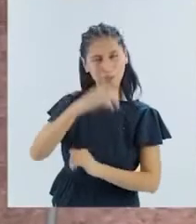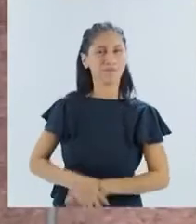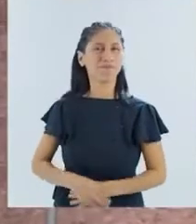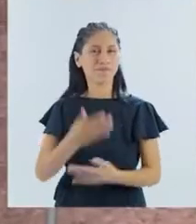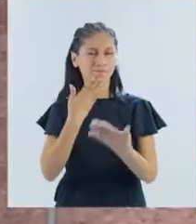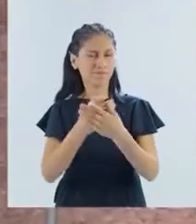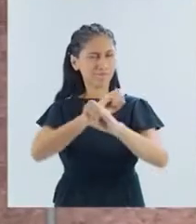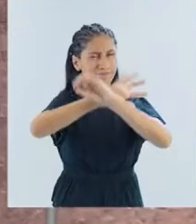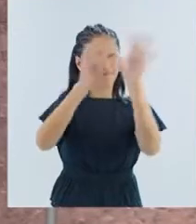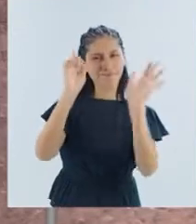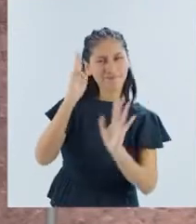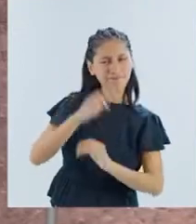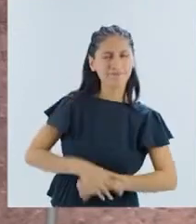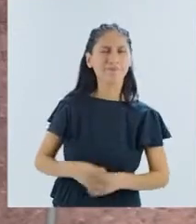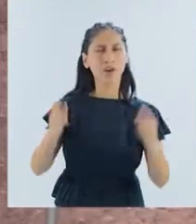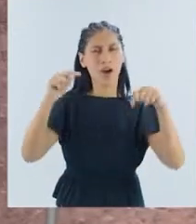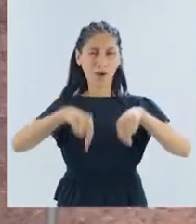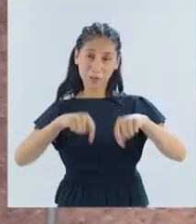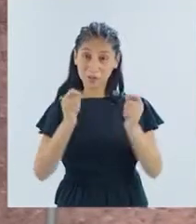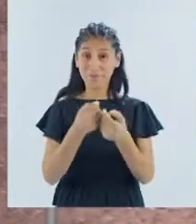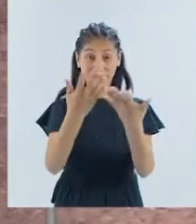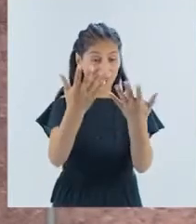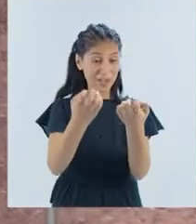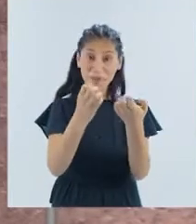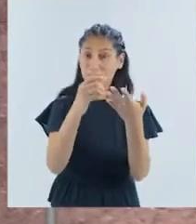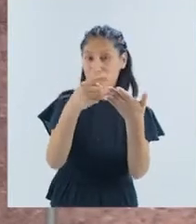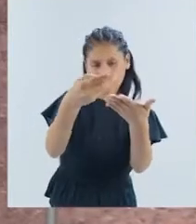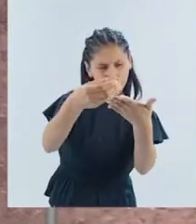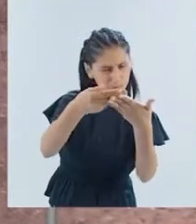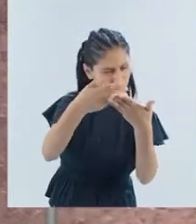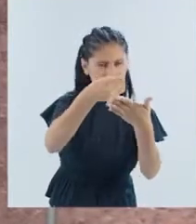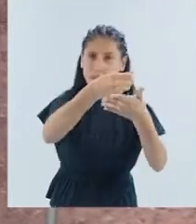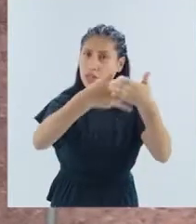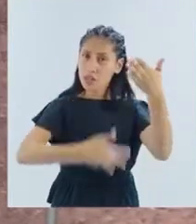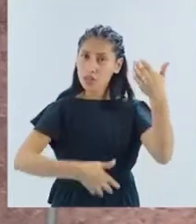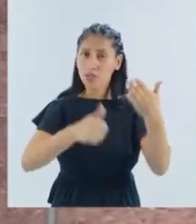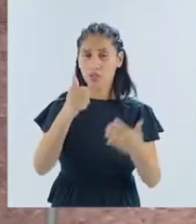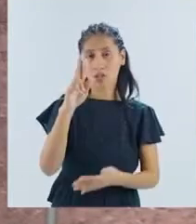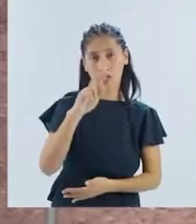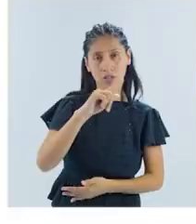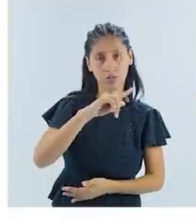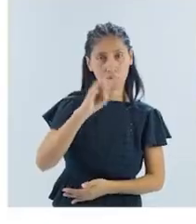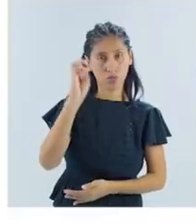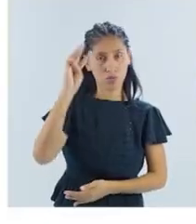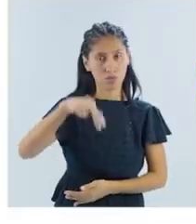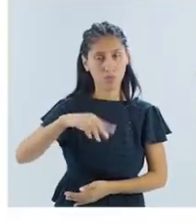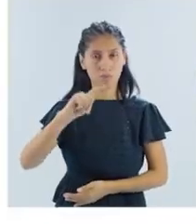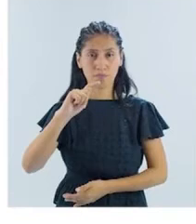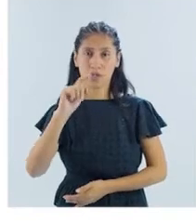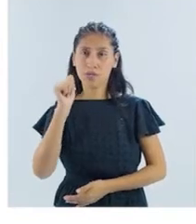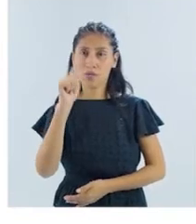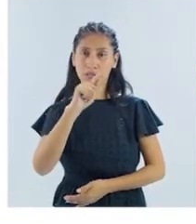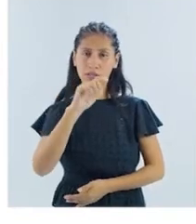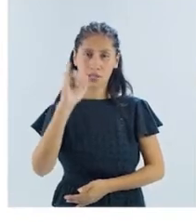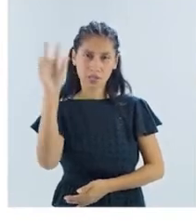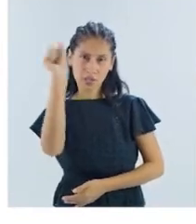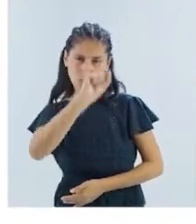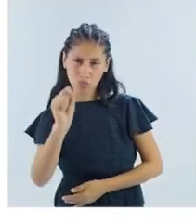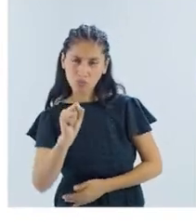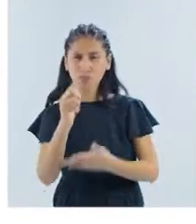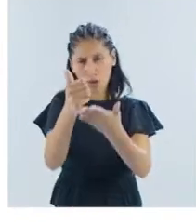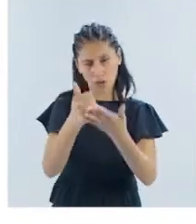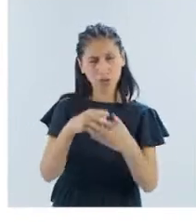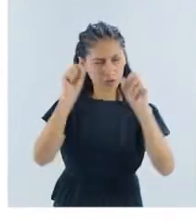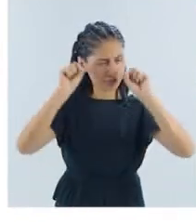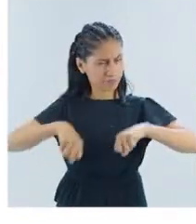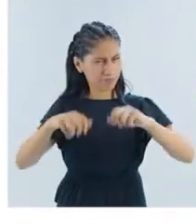Buenos días, profesor. Le pedimos que hoy nos acompañe a reforzar el tema de textos argumentativos. Excelente propuesta, Amaru.